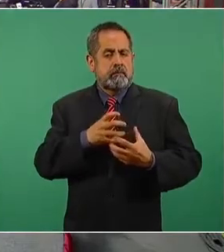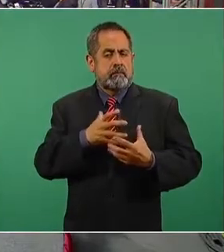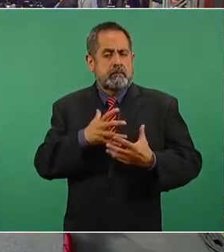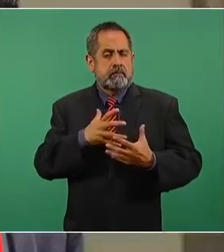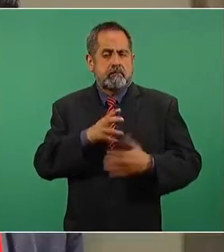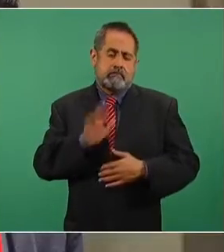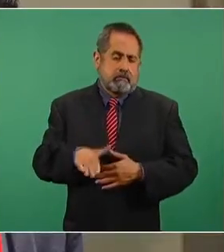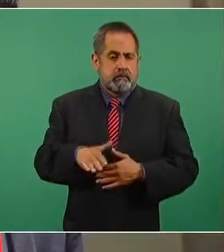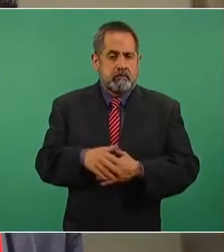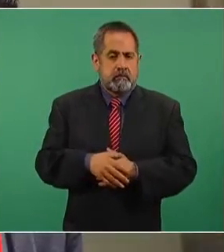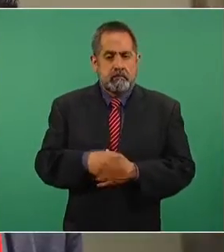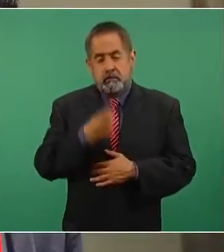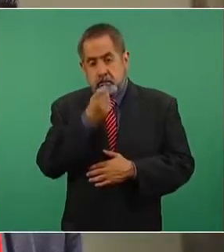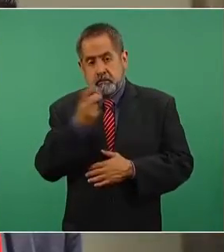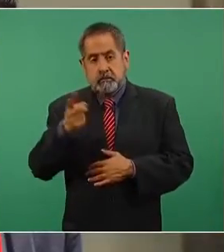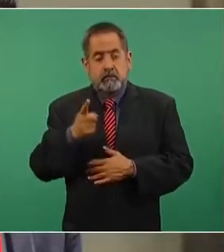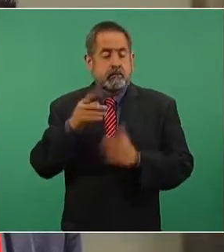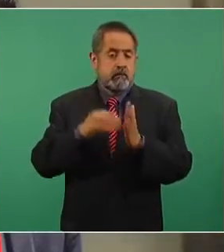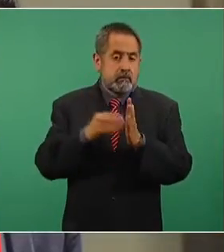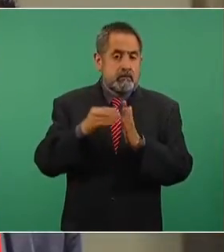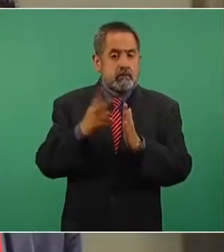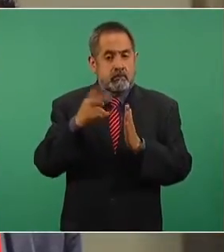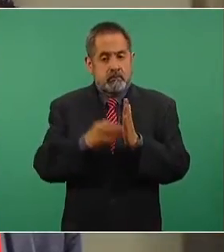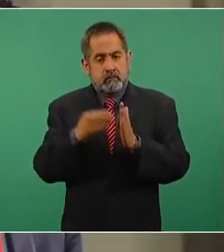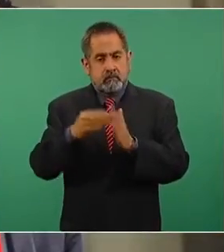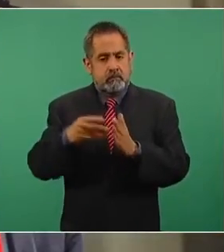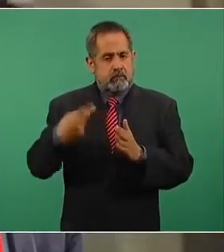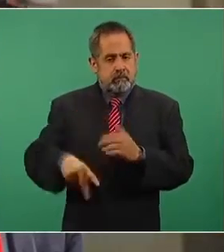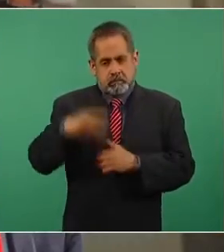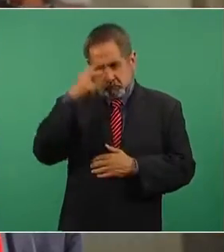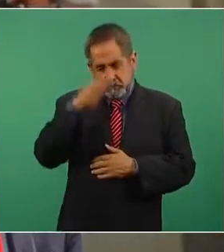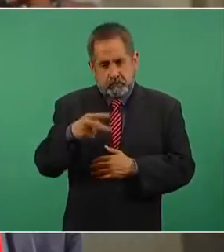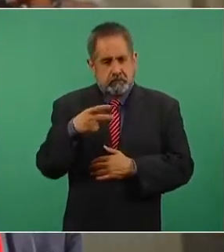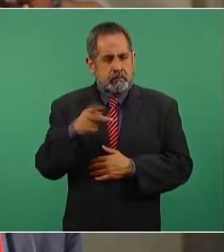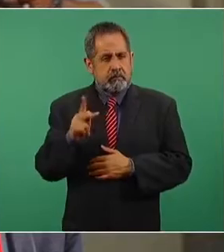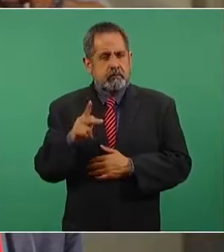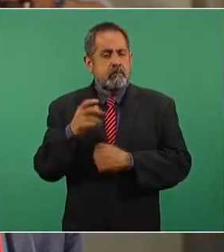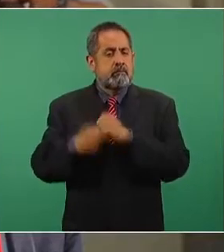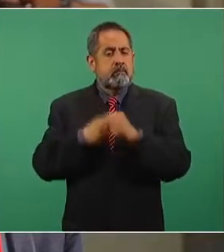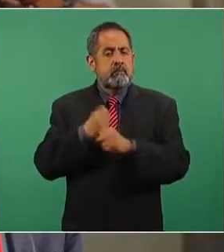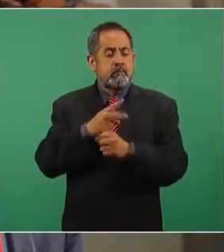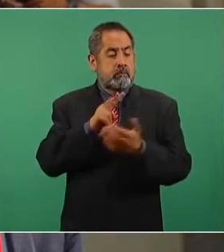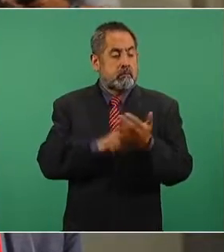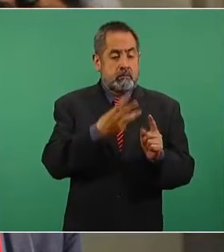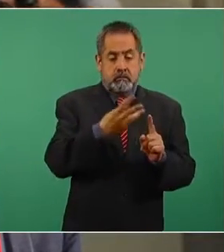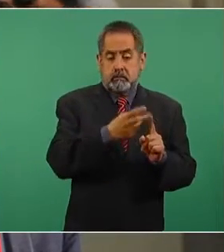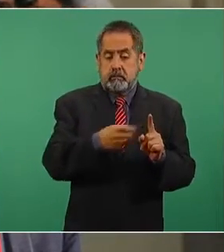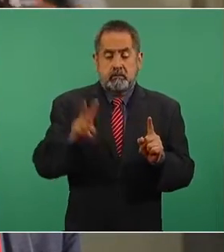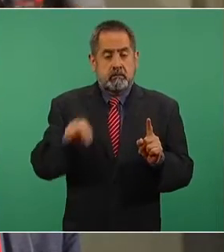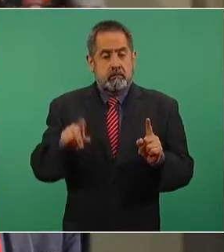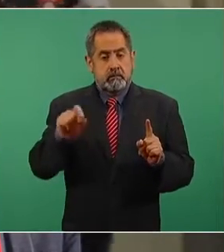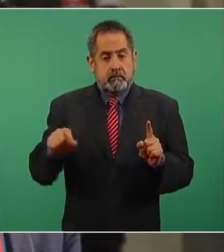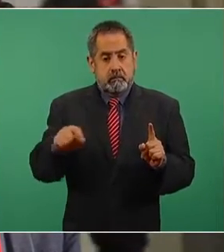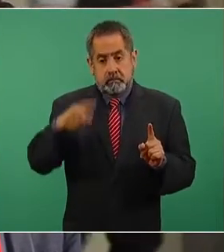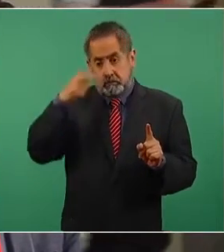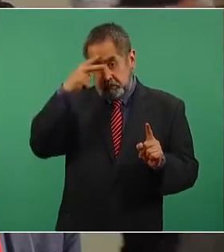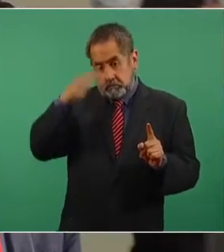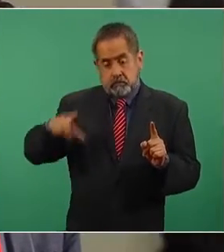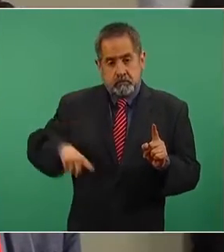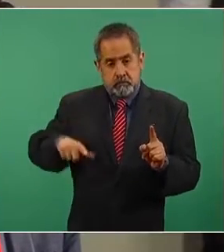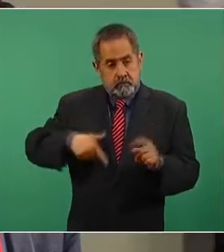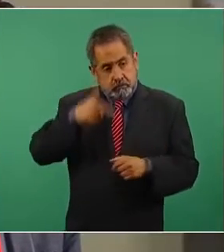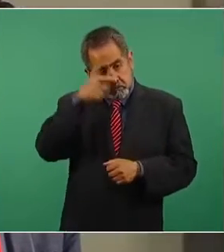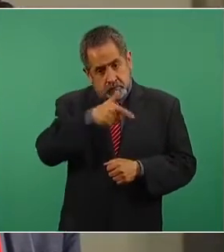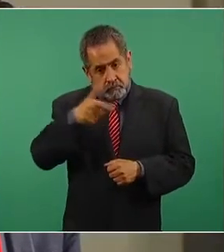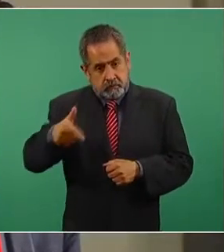Académicos estiman que hay entre 1 millón y 2 millones de casos en México, pero entre 2003 y 2020 el gobierno mexicano encontró